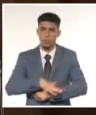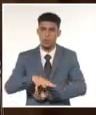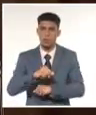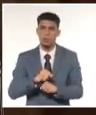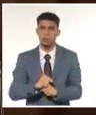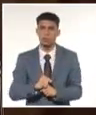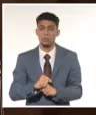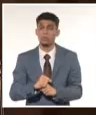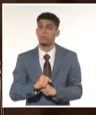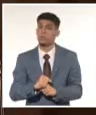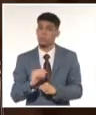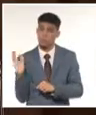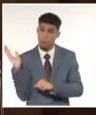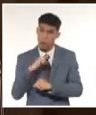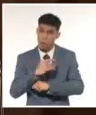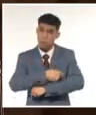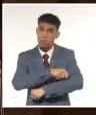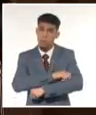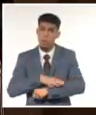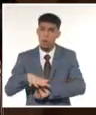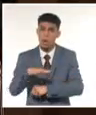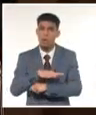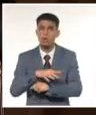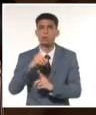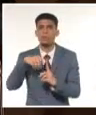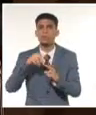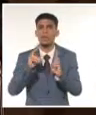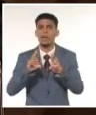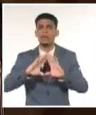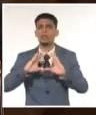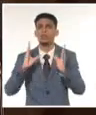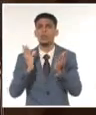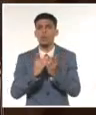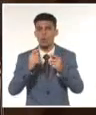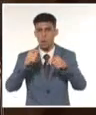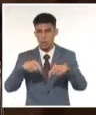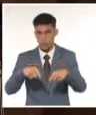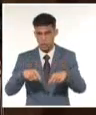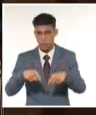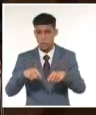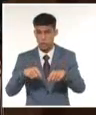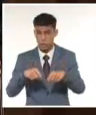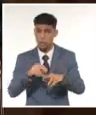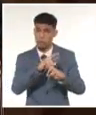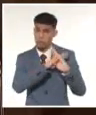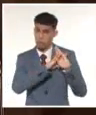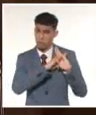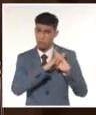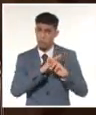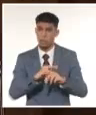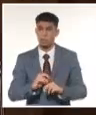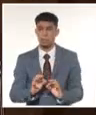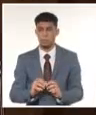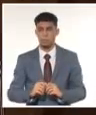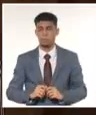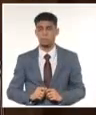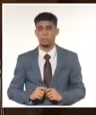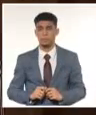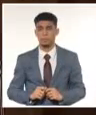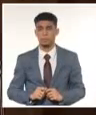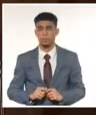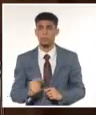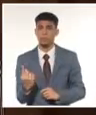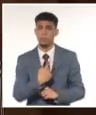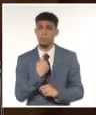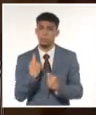e implicar al pueblo en esa batalla es tarea de todos los que estamos aquí en primer orden, como vanguardia política, que tenemos el deber